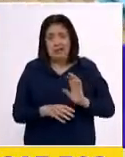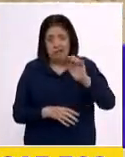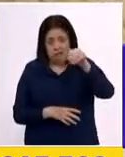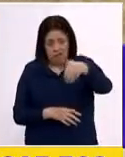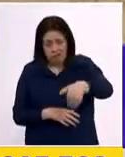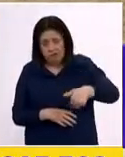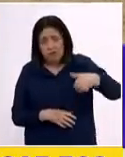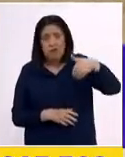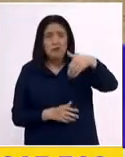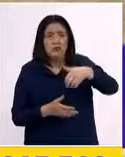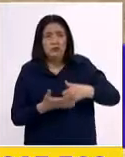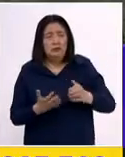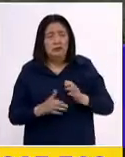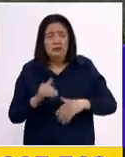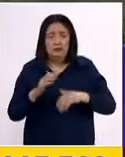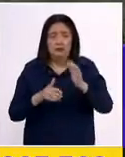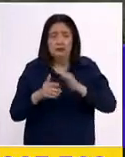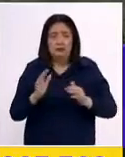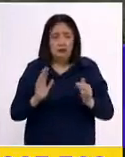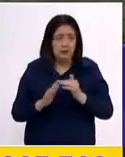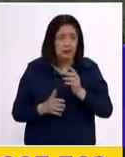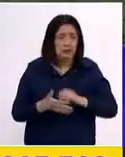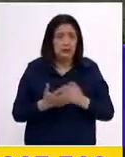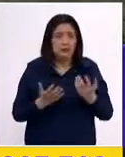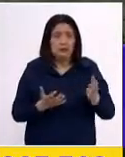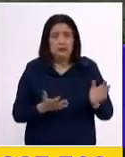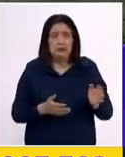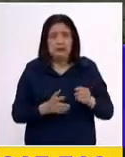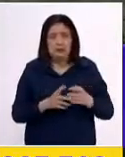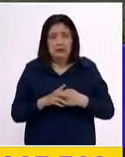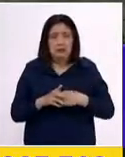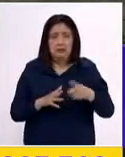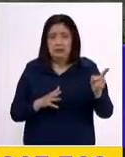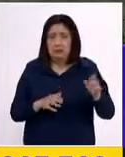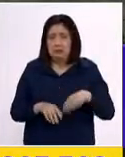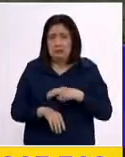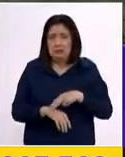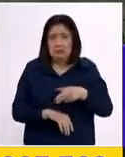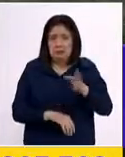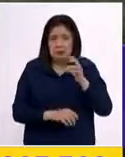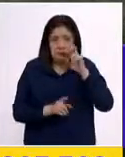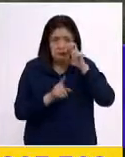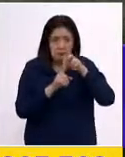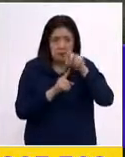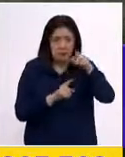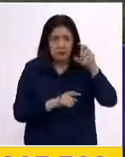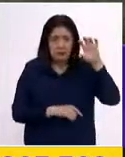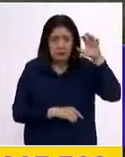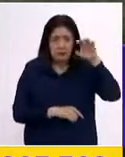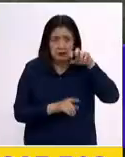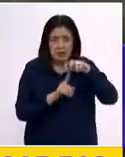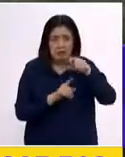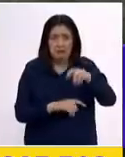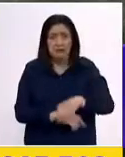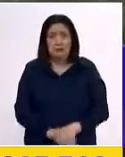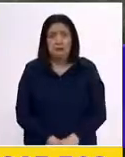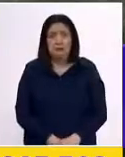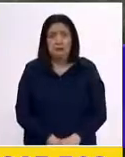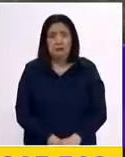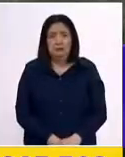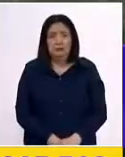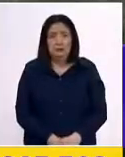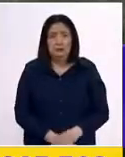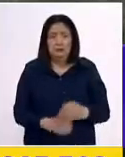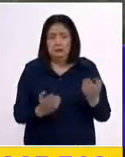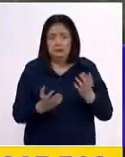casa de campo. Se apropiaron de varias herramientas y escaparon como si nada, tal como se aprecia en estas imágenes, captadas por